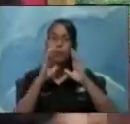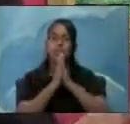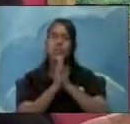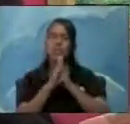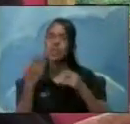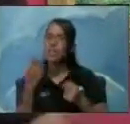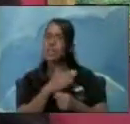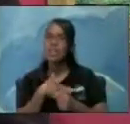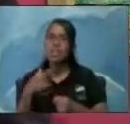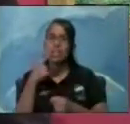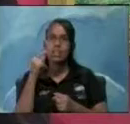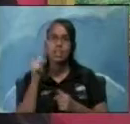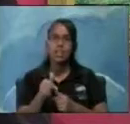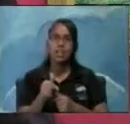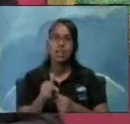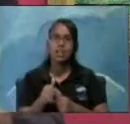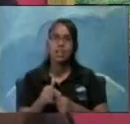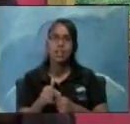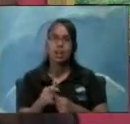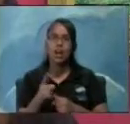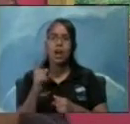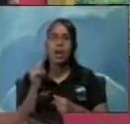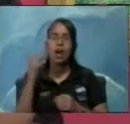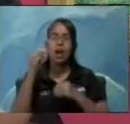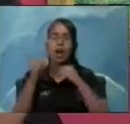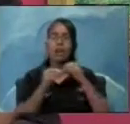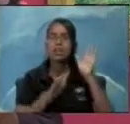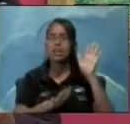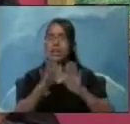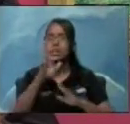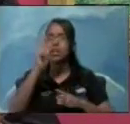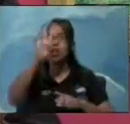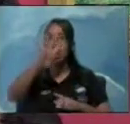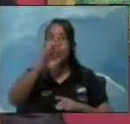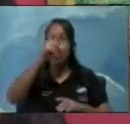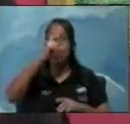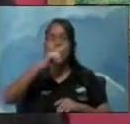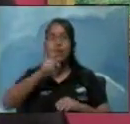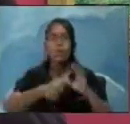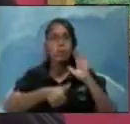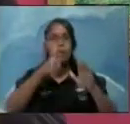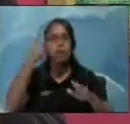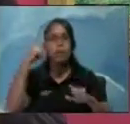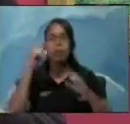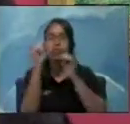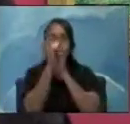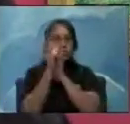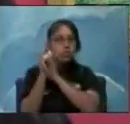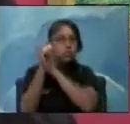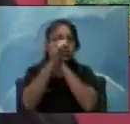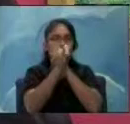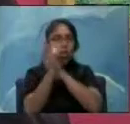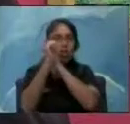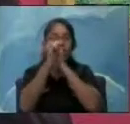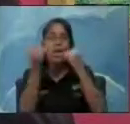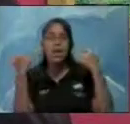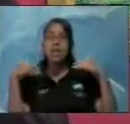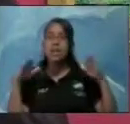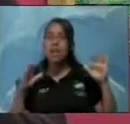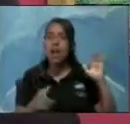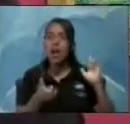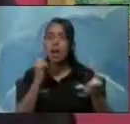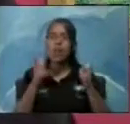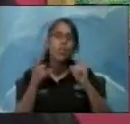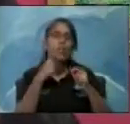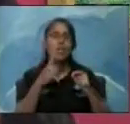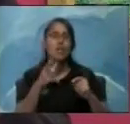quiere decir esto salió estos matutinos hace casi cuatro años o más por una camarita quizás algunos se dijeron